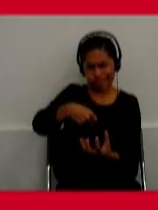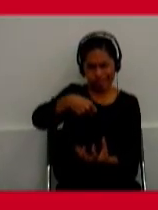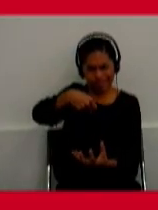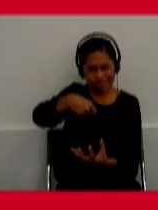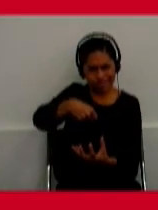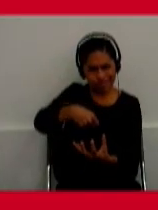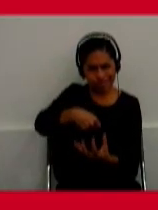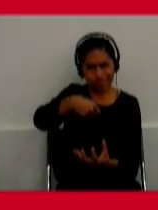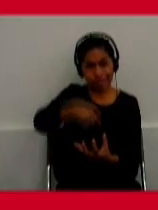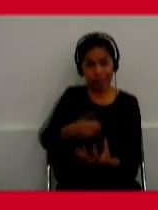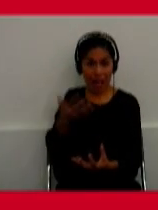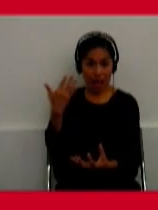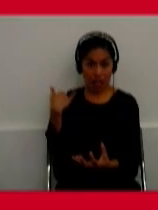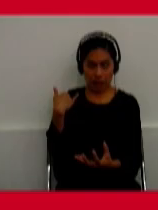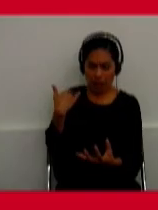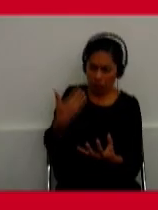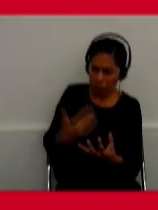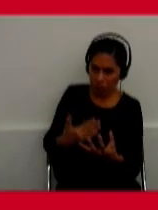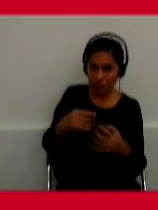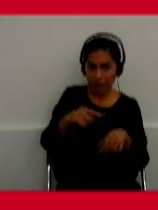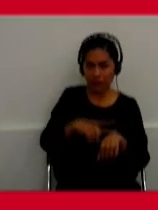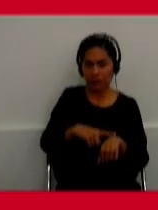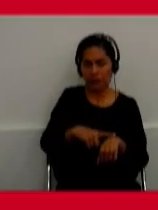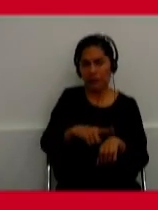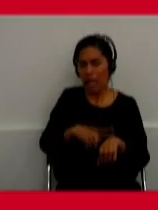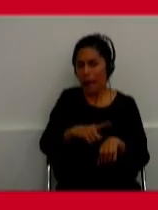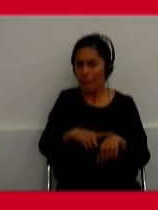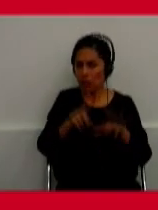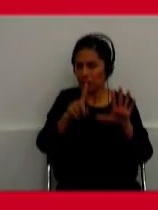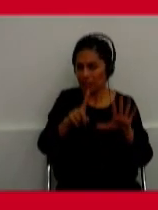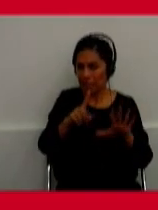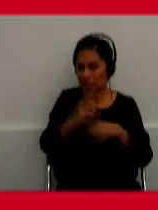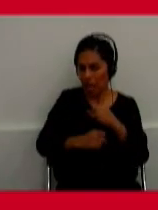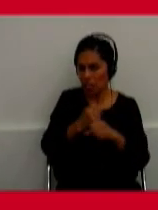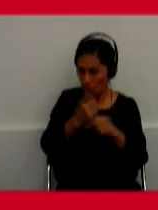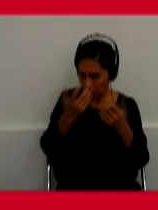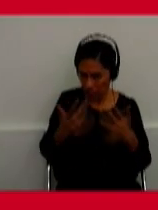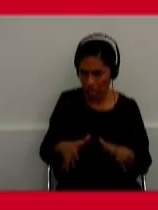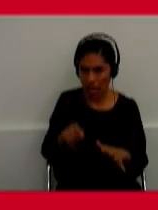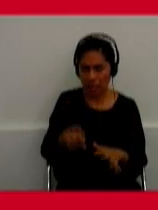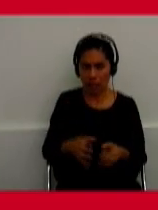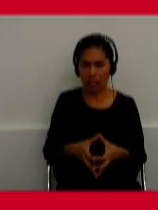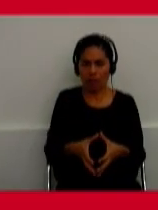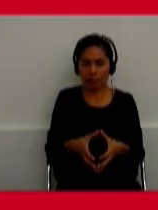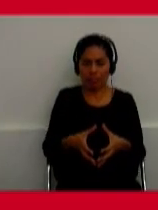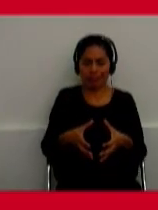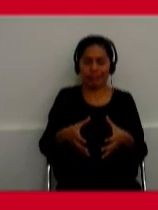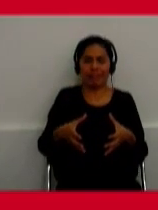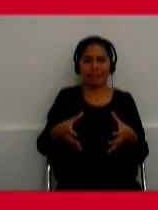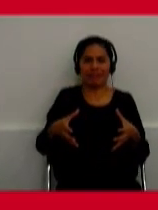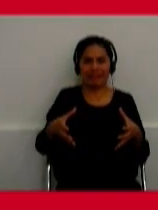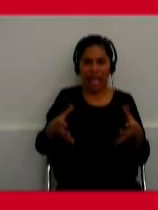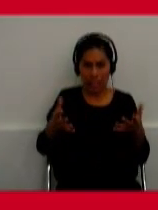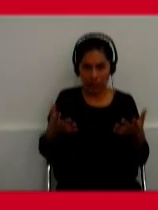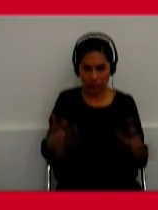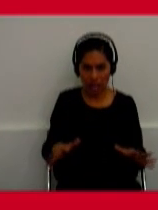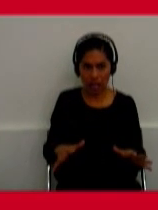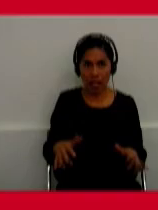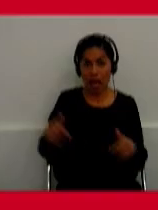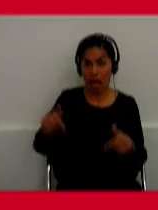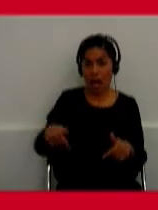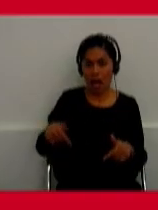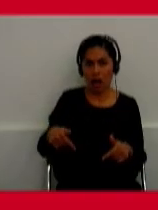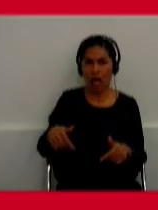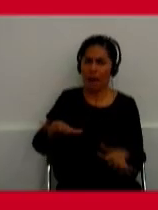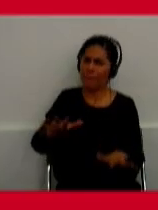años ha crecido enormemente en el mercado con los proveedores. Por ejemplo, ahora mismo tenemos por